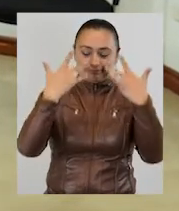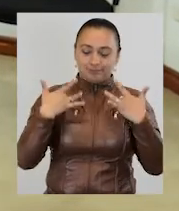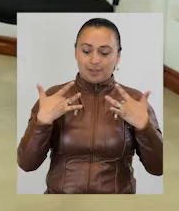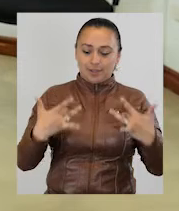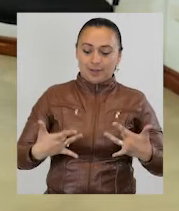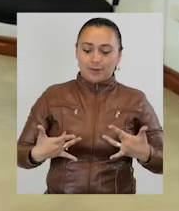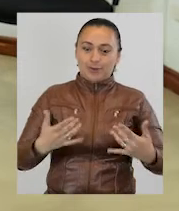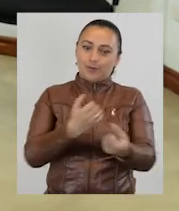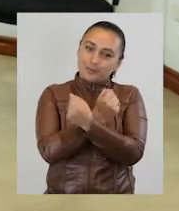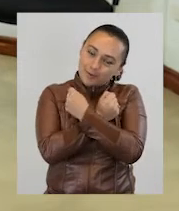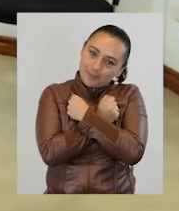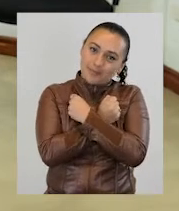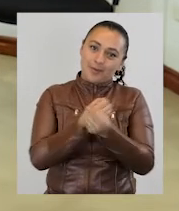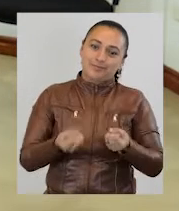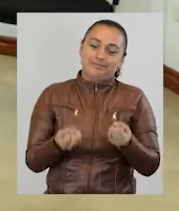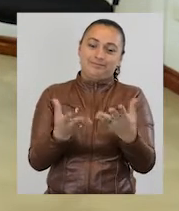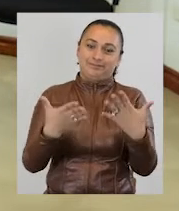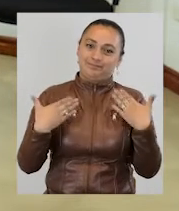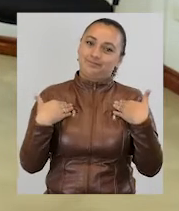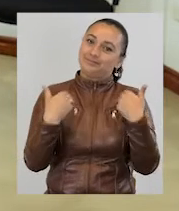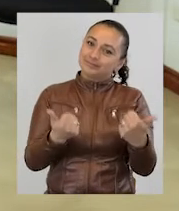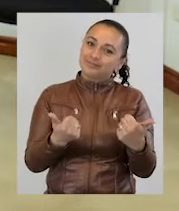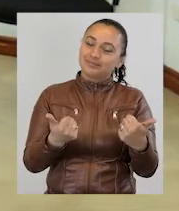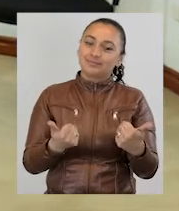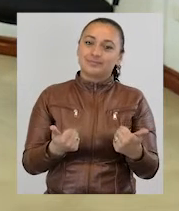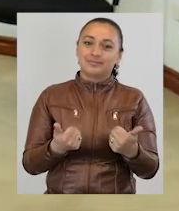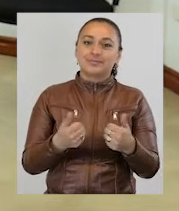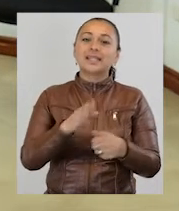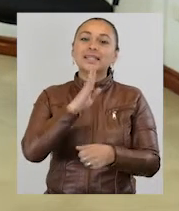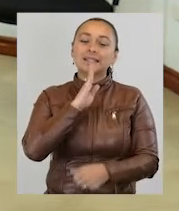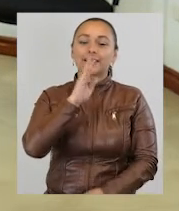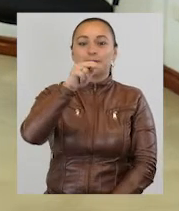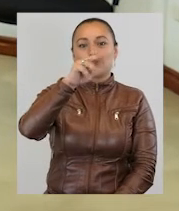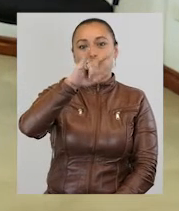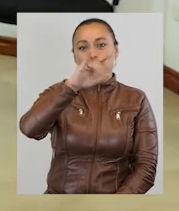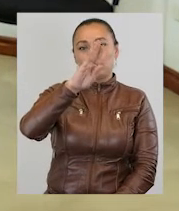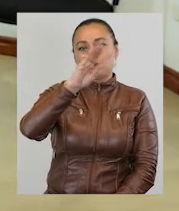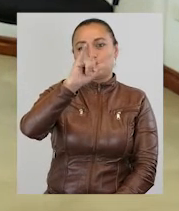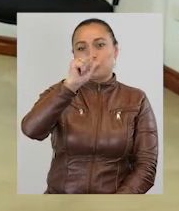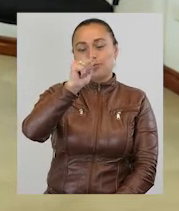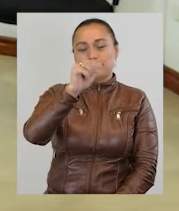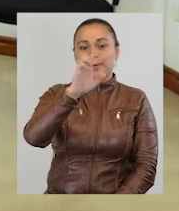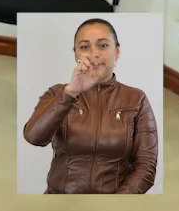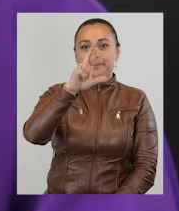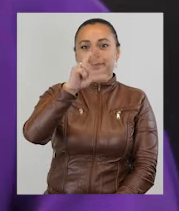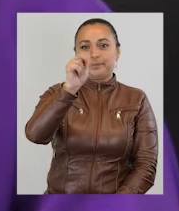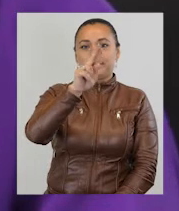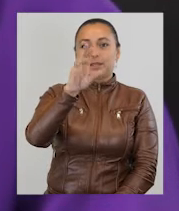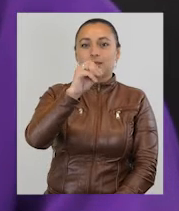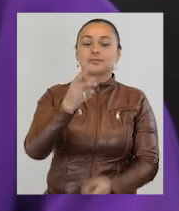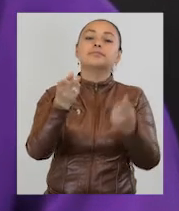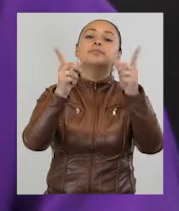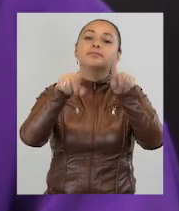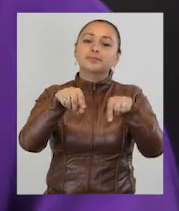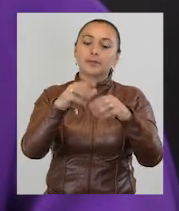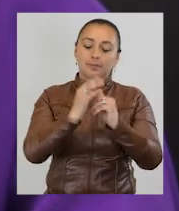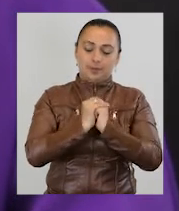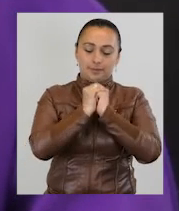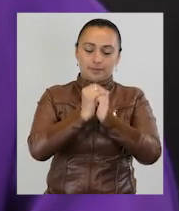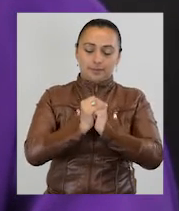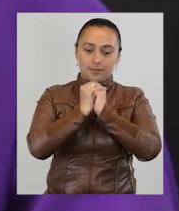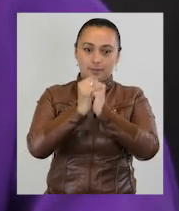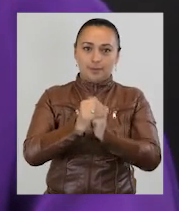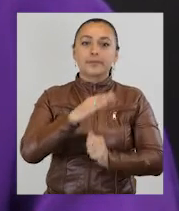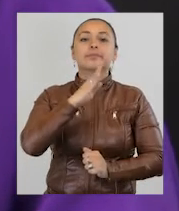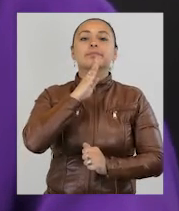de salud, amor y felicidad. Ofrece Nubia Lasso. También oramos por el eterno descanso